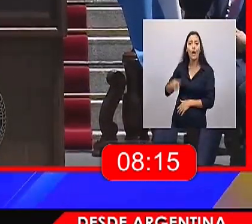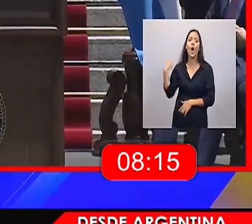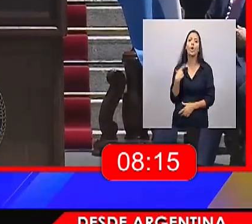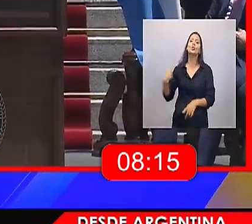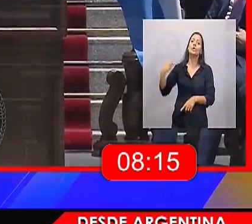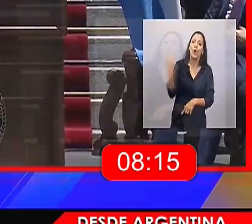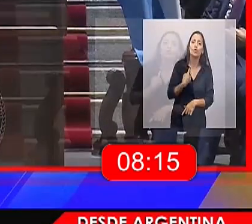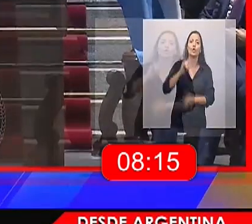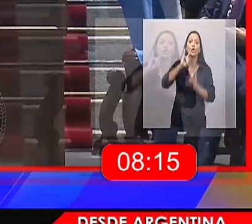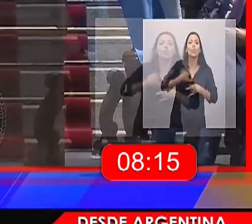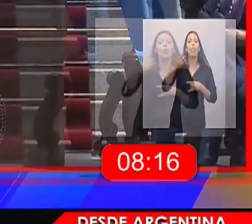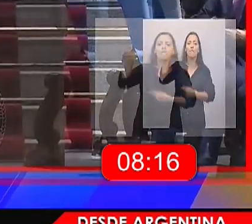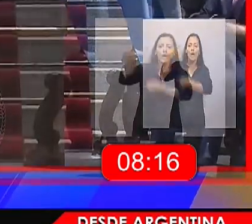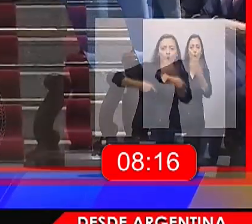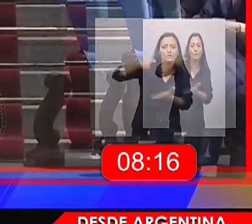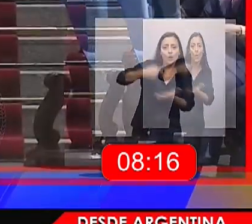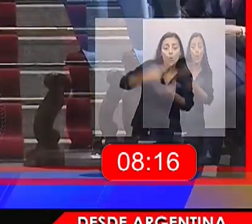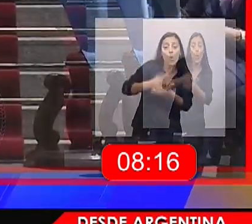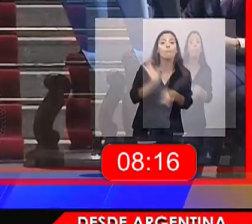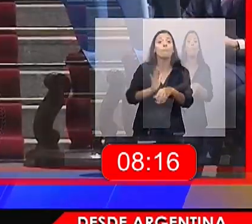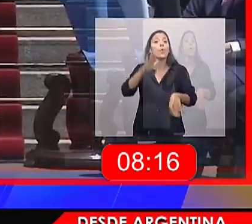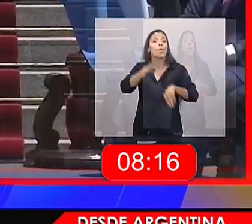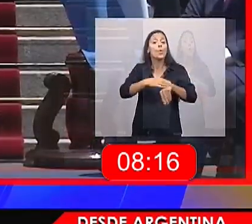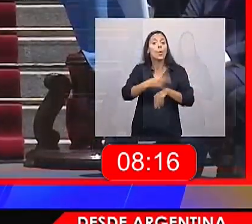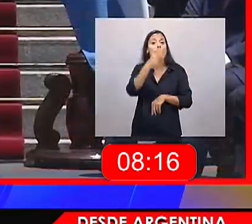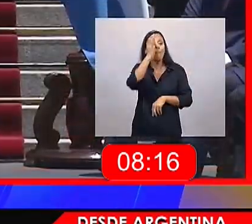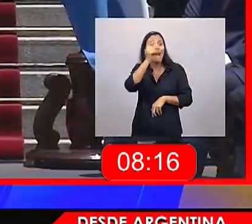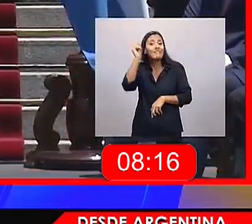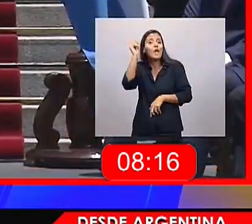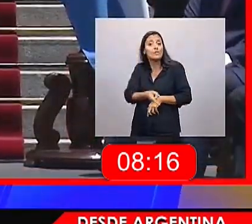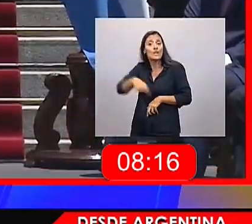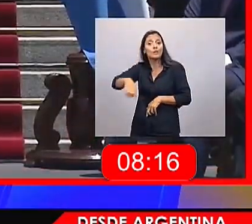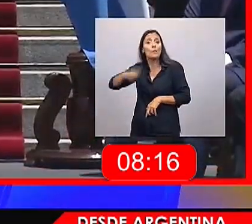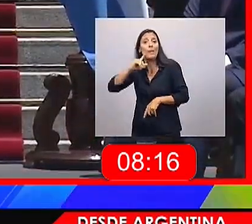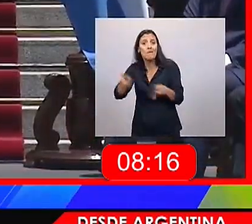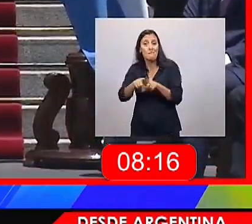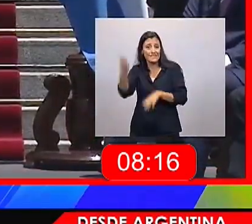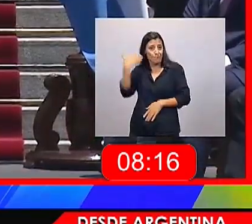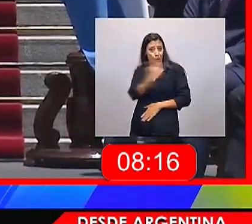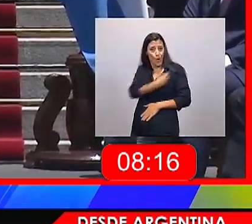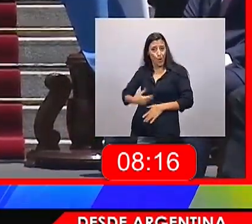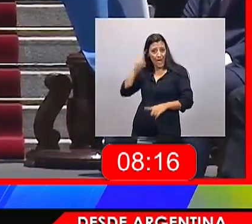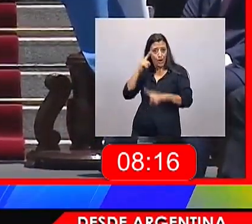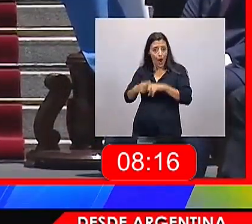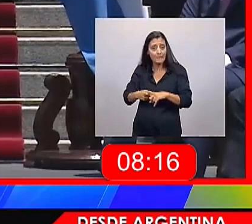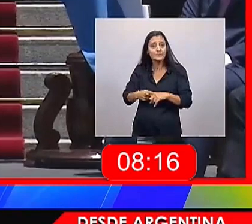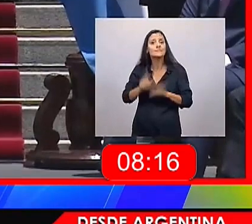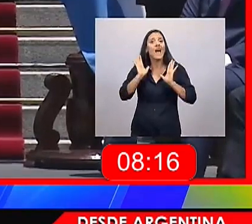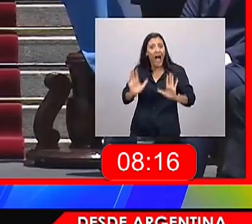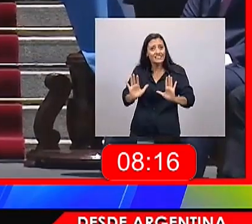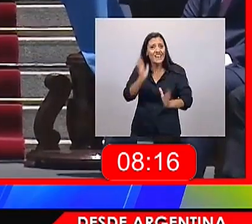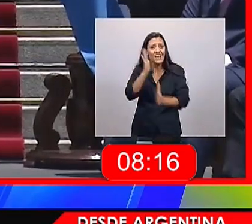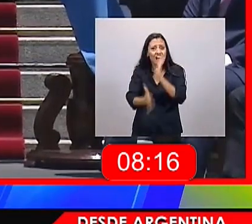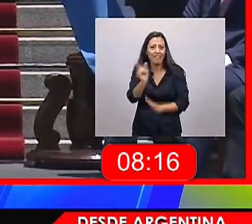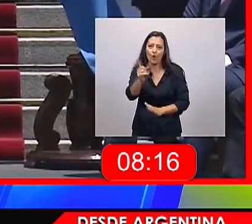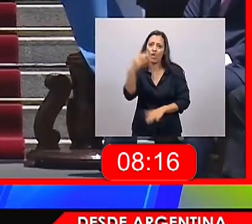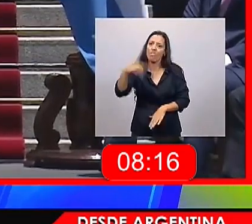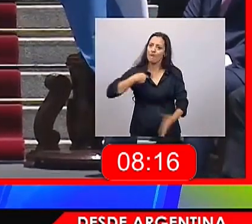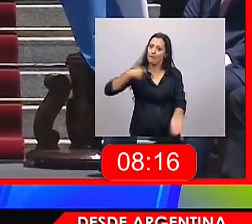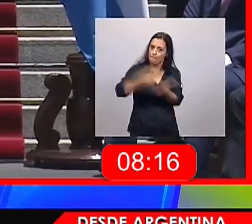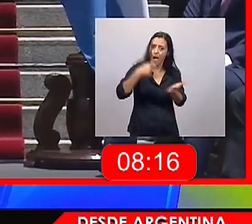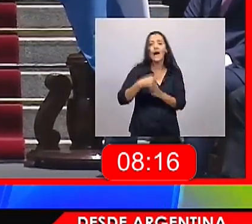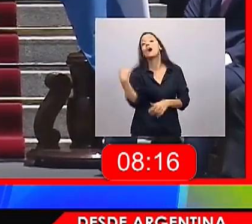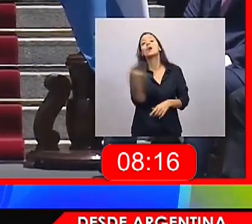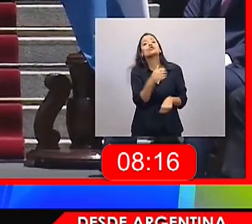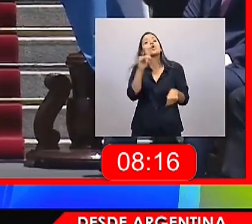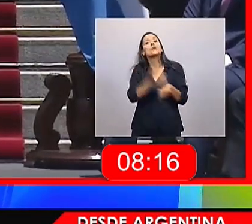es que la demanda de cambios durante el proceso electoral lo manifestaba por lo menos el 80% de la población. Uh-huh.